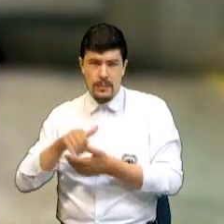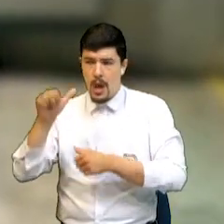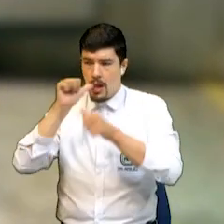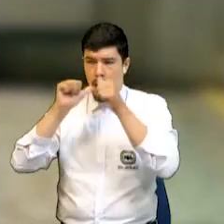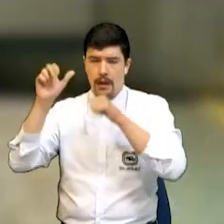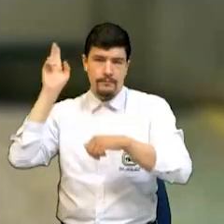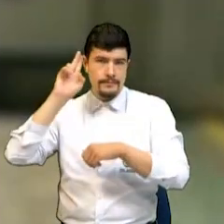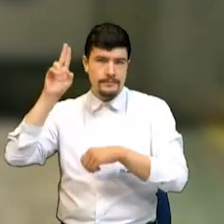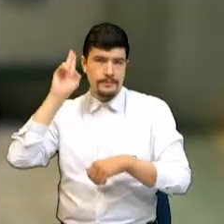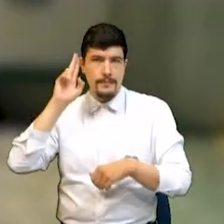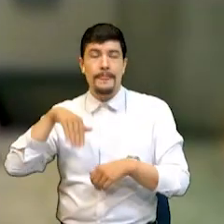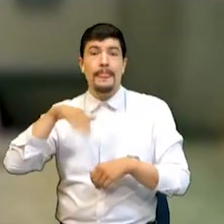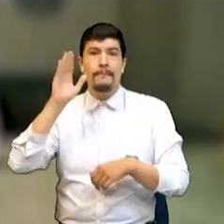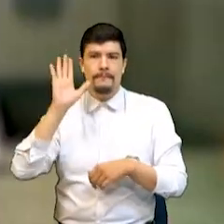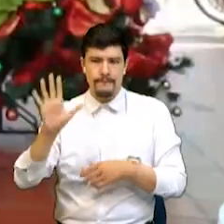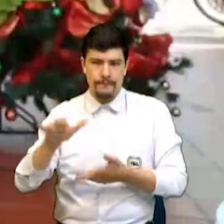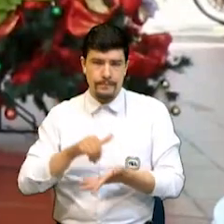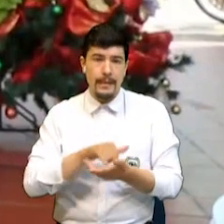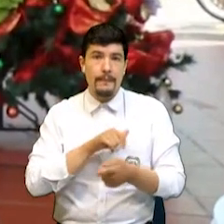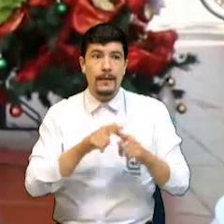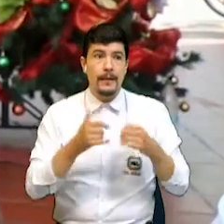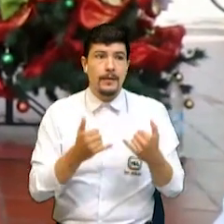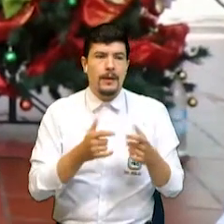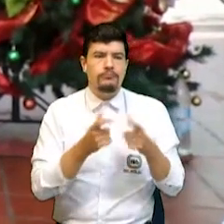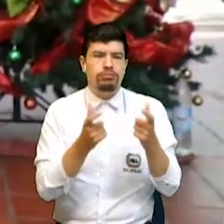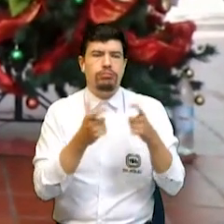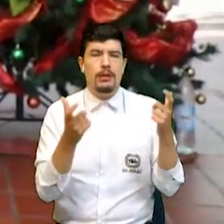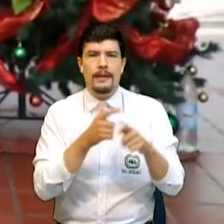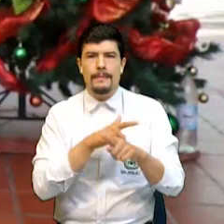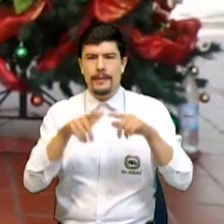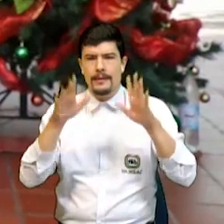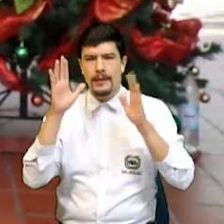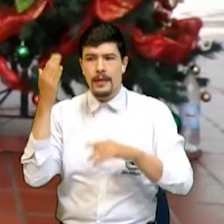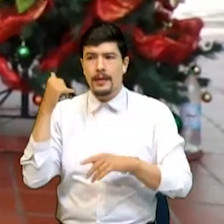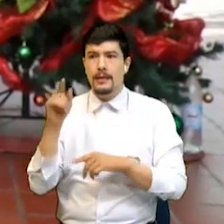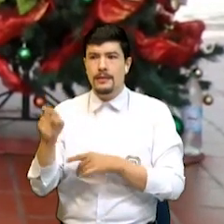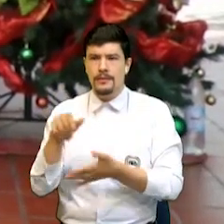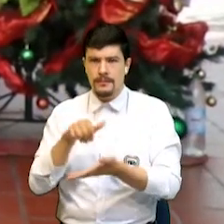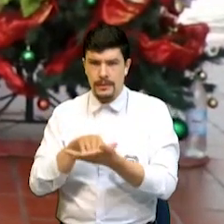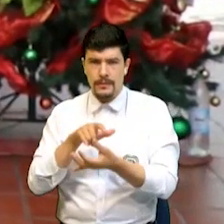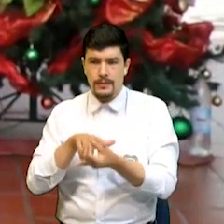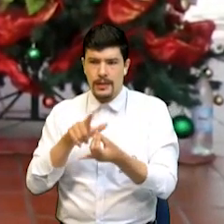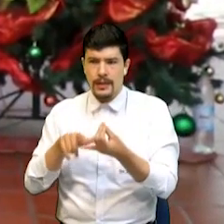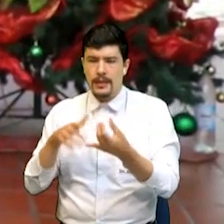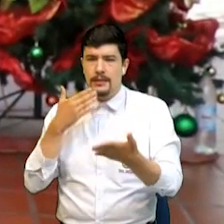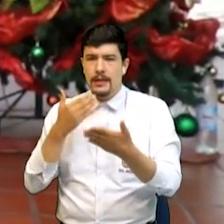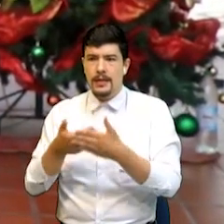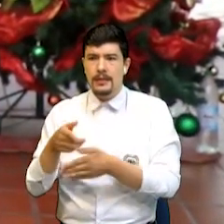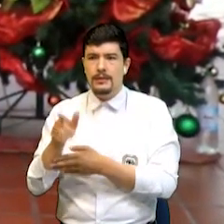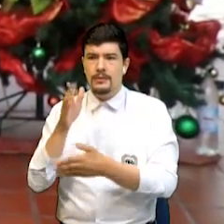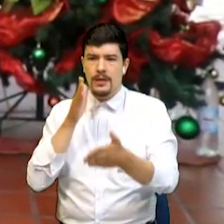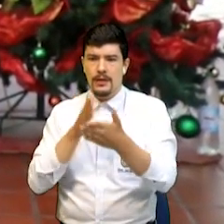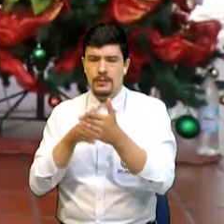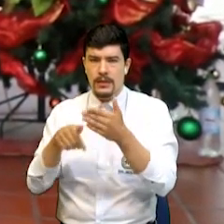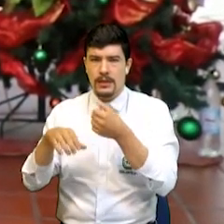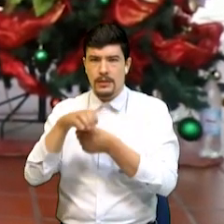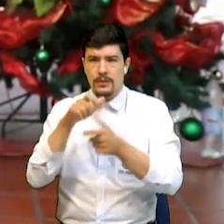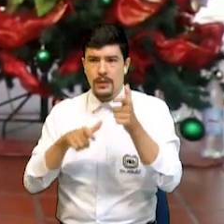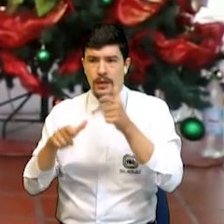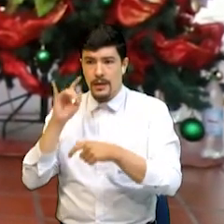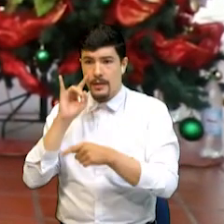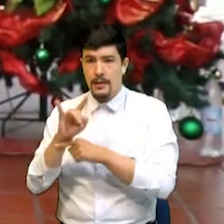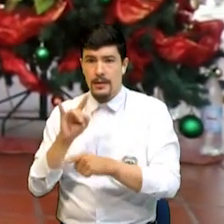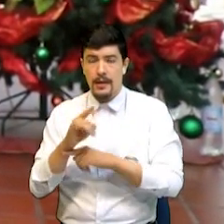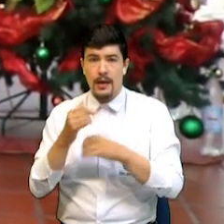bebidas alcohólicas desgraciadamente pues van en incremento pero pues como pasó con este caso gracias a la denuncia de la ciudadanía que está observando